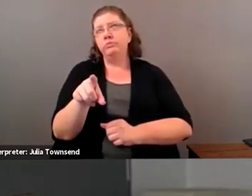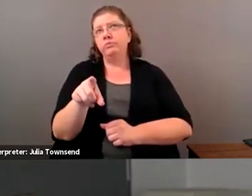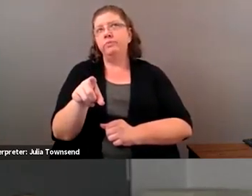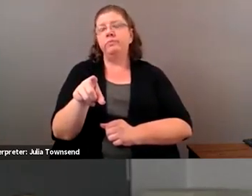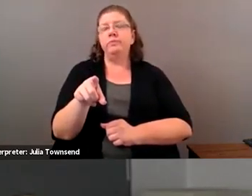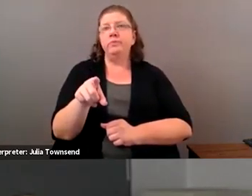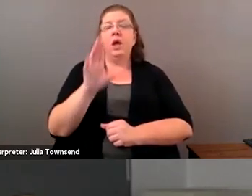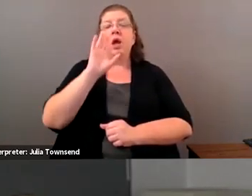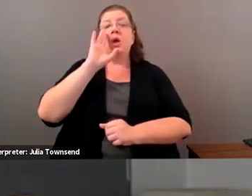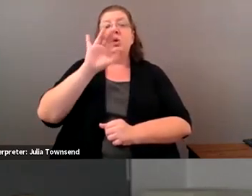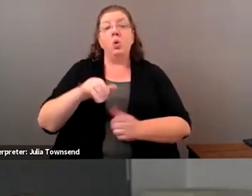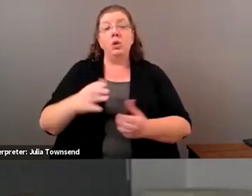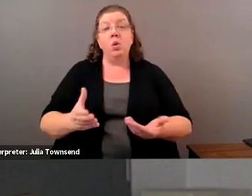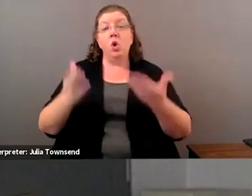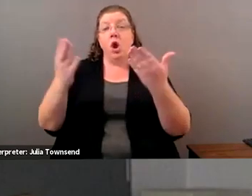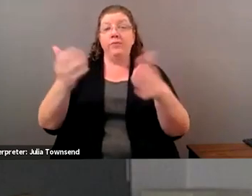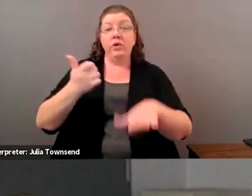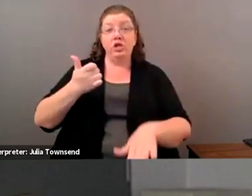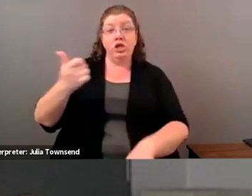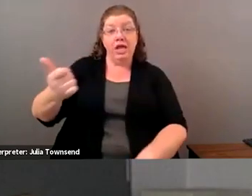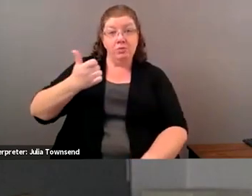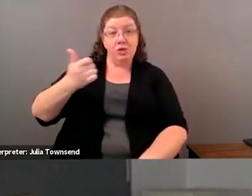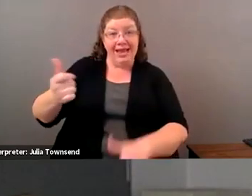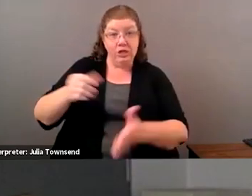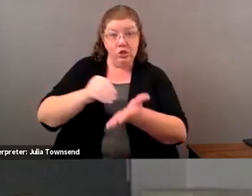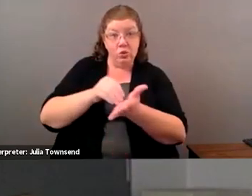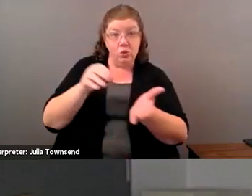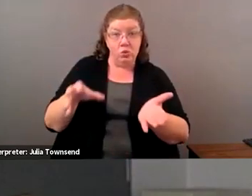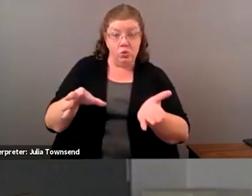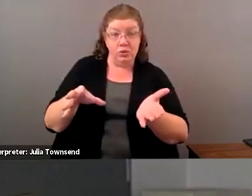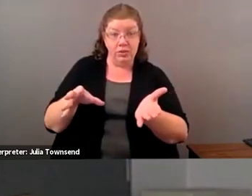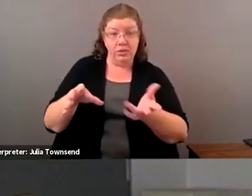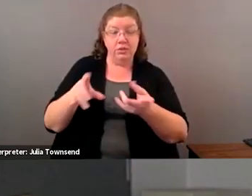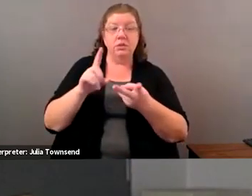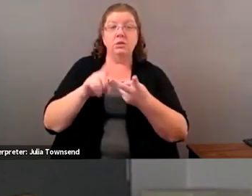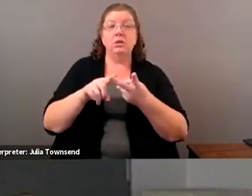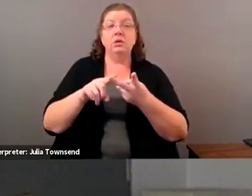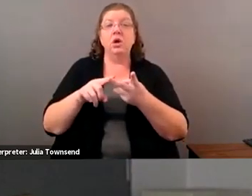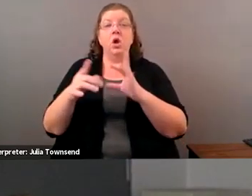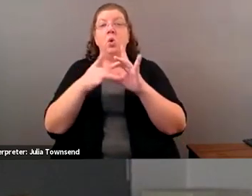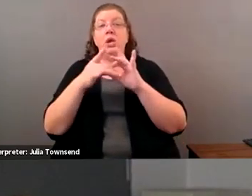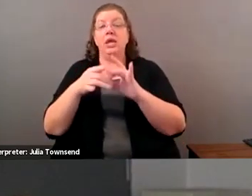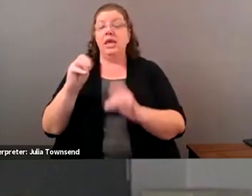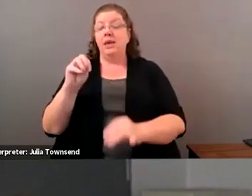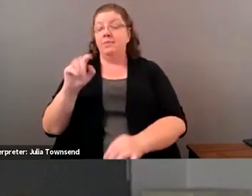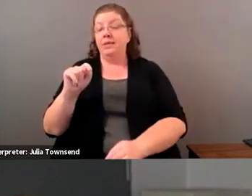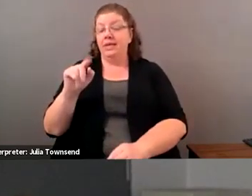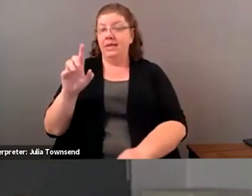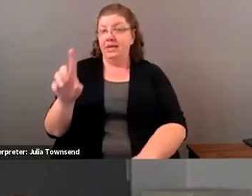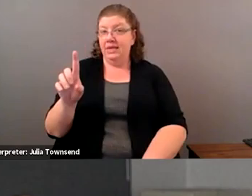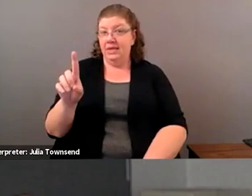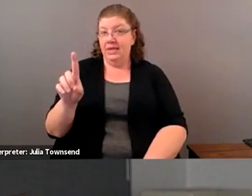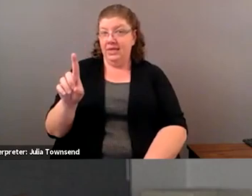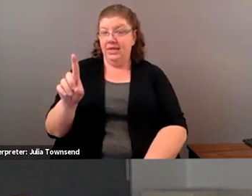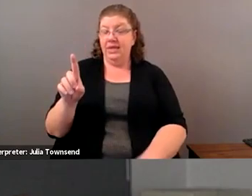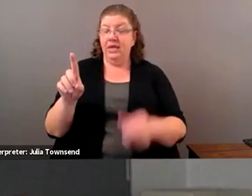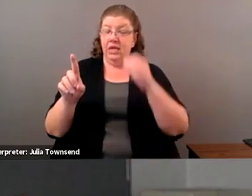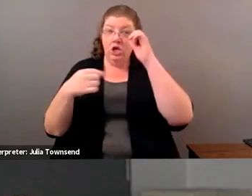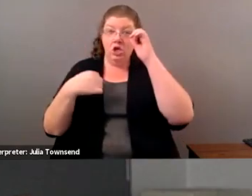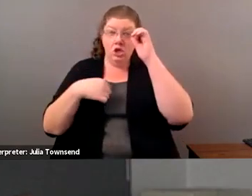sé que nosotros estamos ofreciendo transportación para los estudiantes y también coordinando con el cid y nosotros